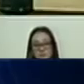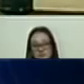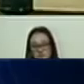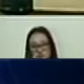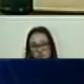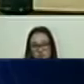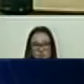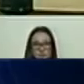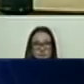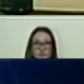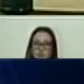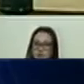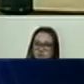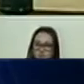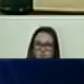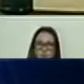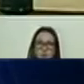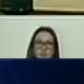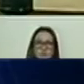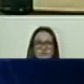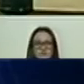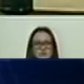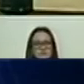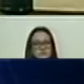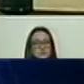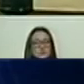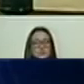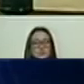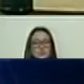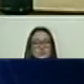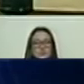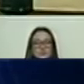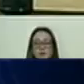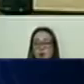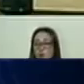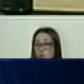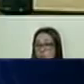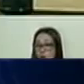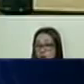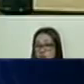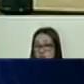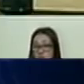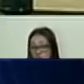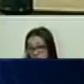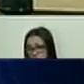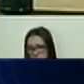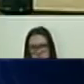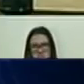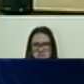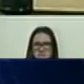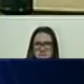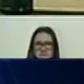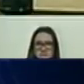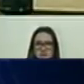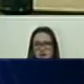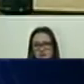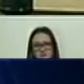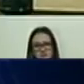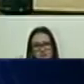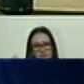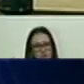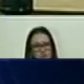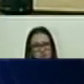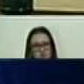Venezuela se ha salido adelante. Venezuela no depende del Grupo de Lima para nada. Gracias a Dios, tenemos un